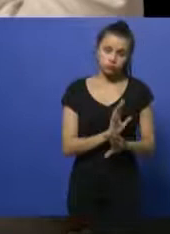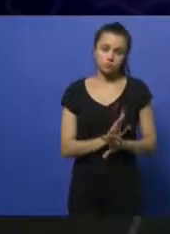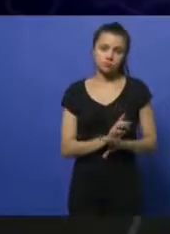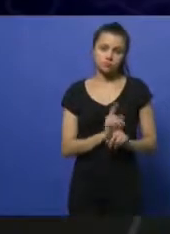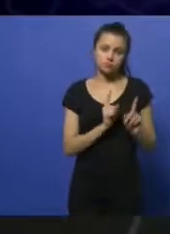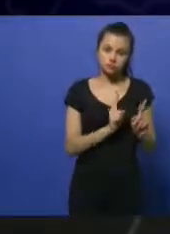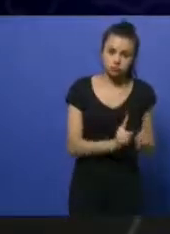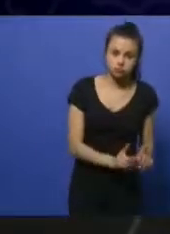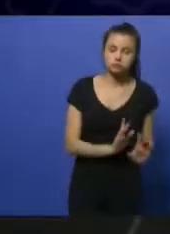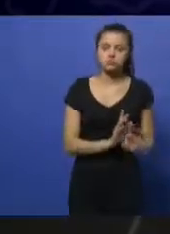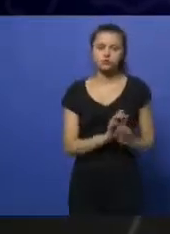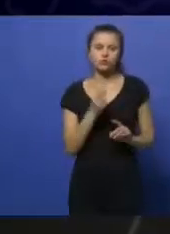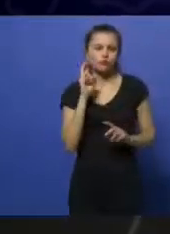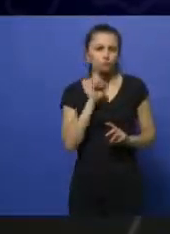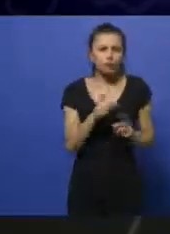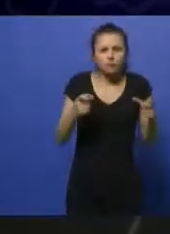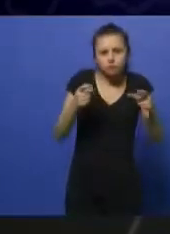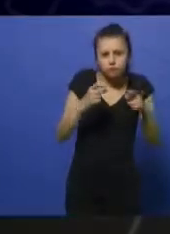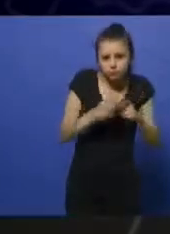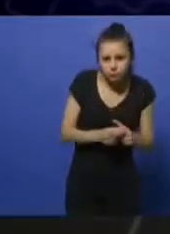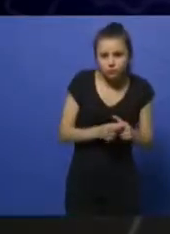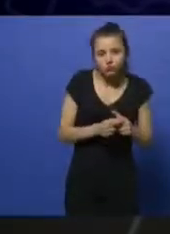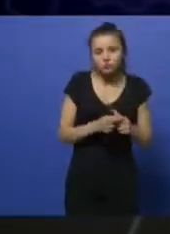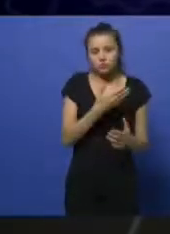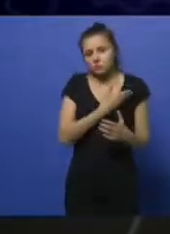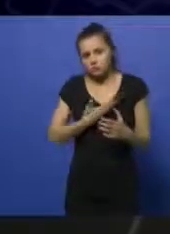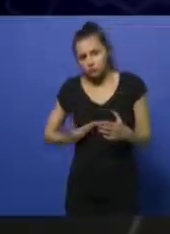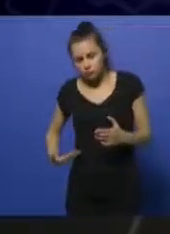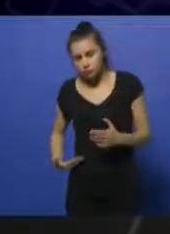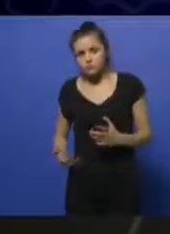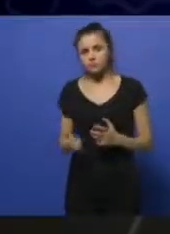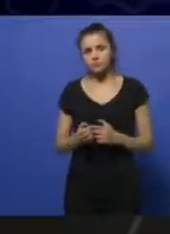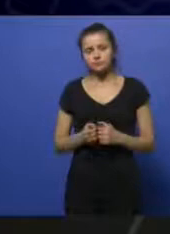mucho de esto, de estos ajustes, mucho de estos gobiernos.